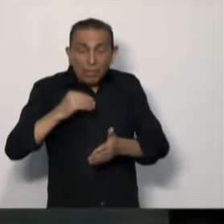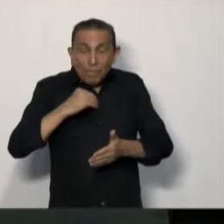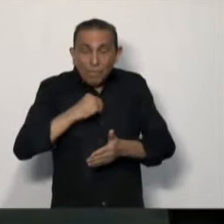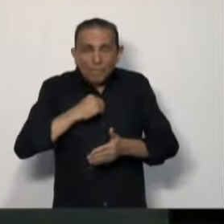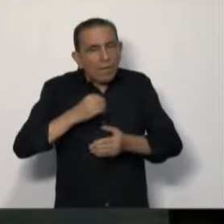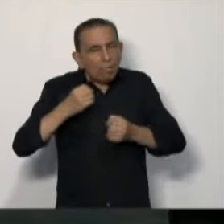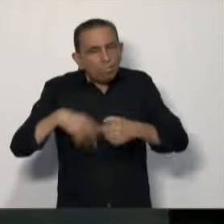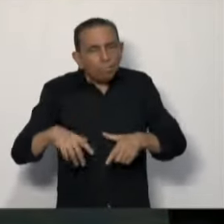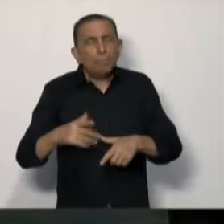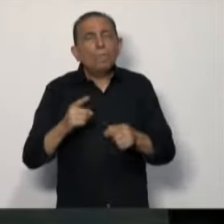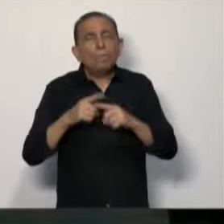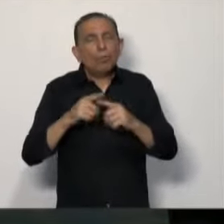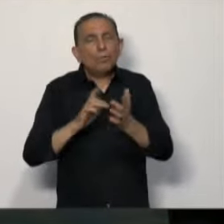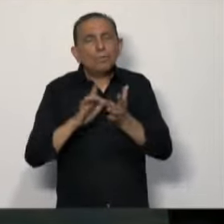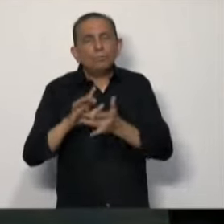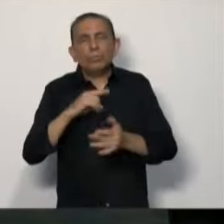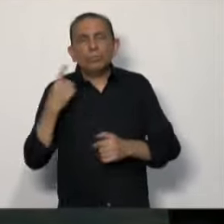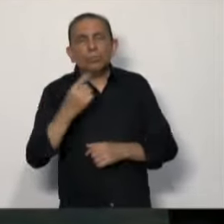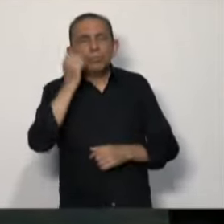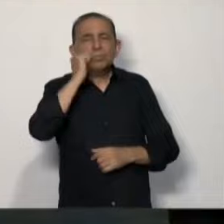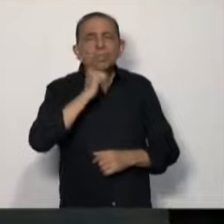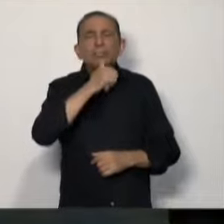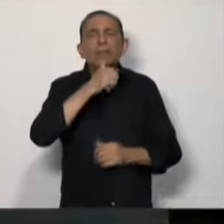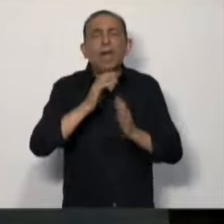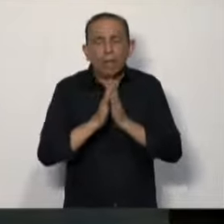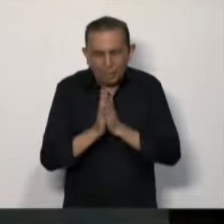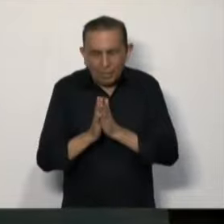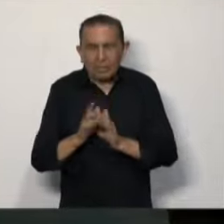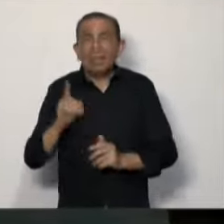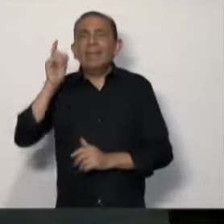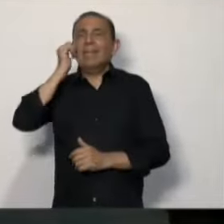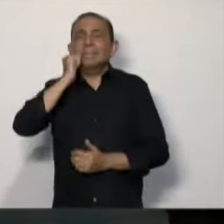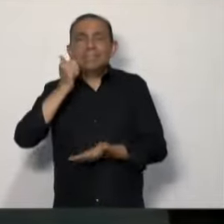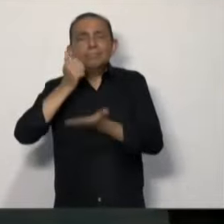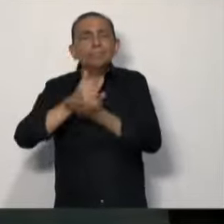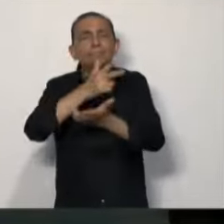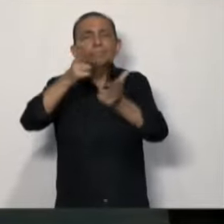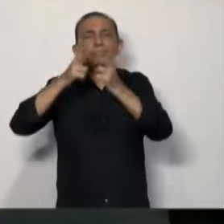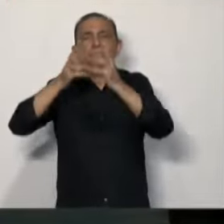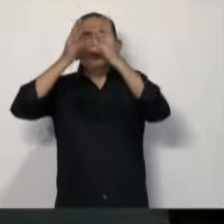cristiana. Por Jesucristo nuestro Señor, el Señor esté con ustedes.